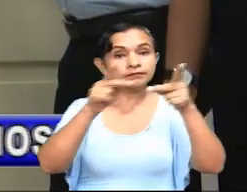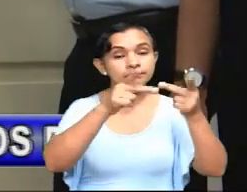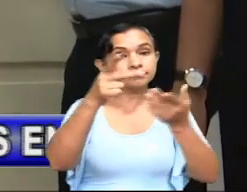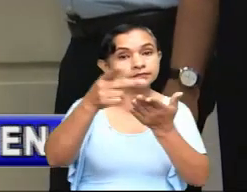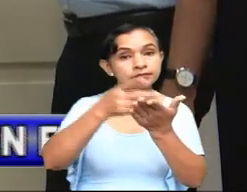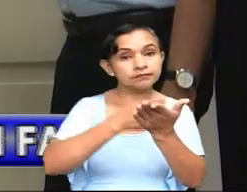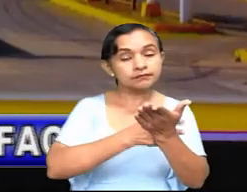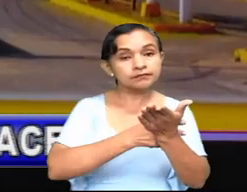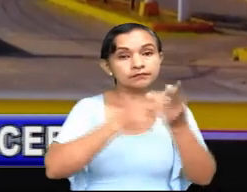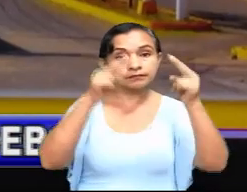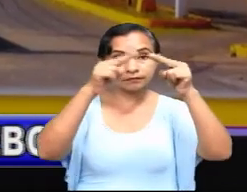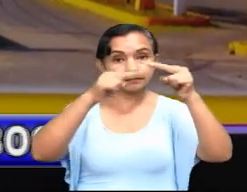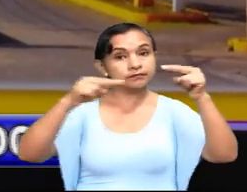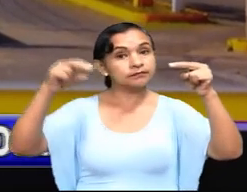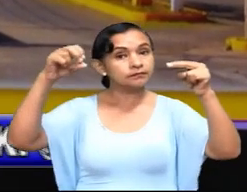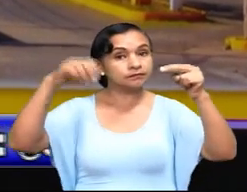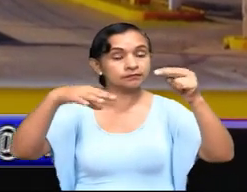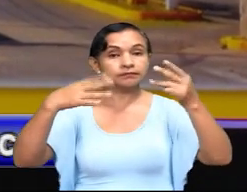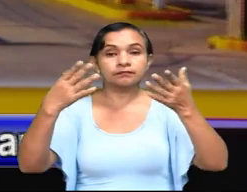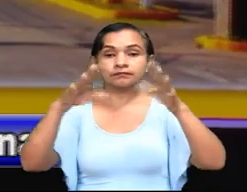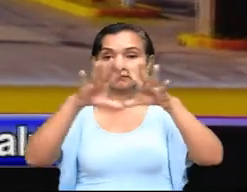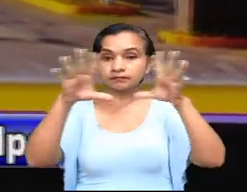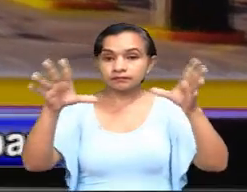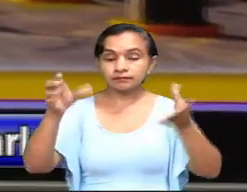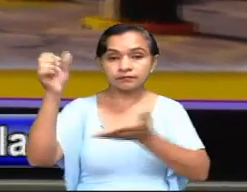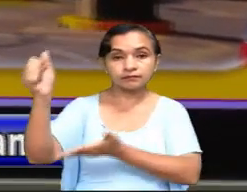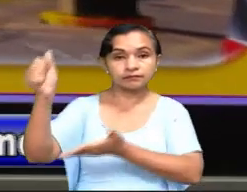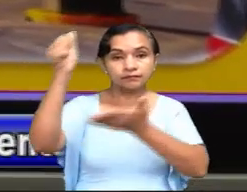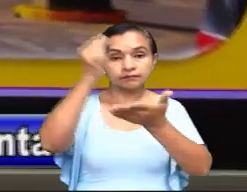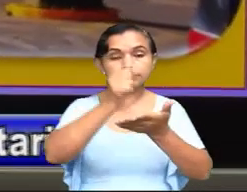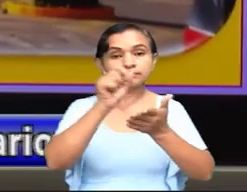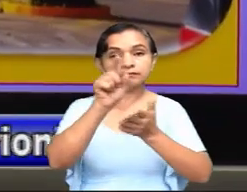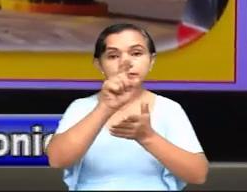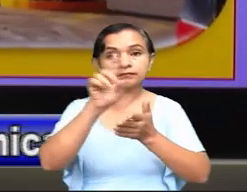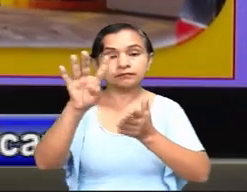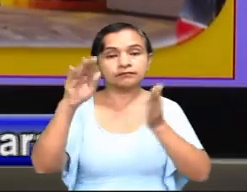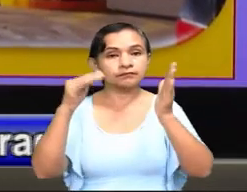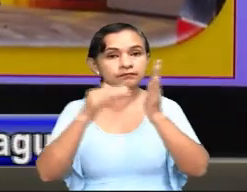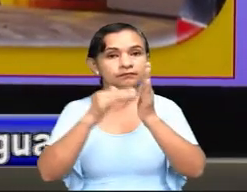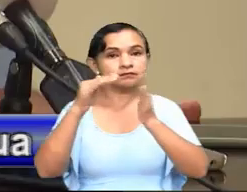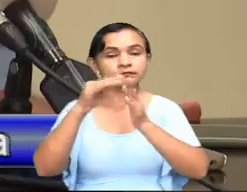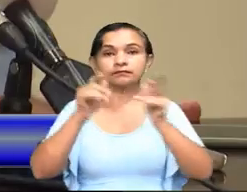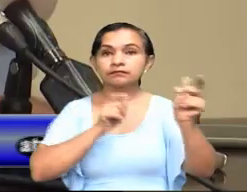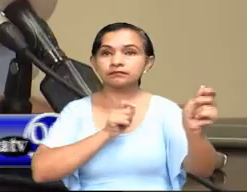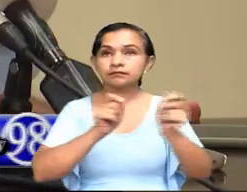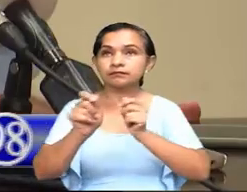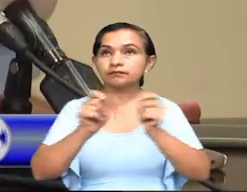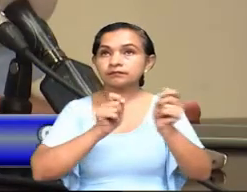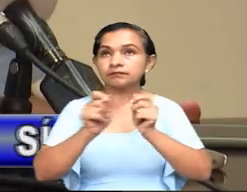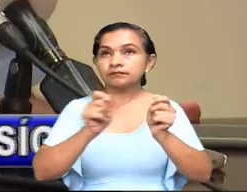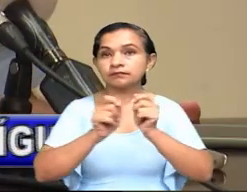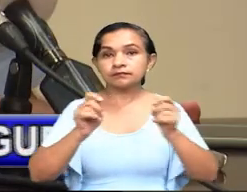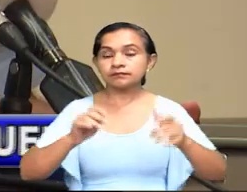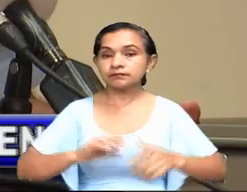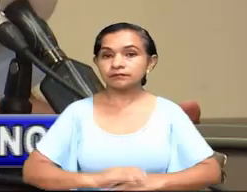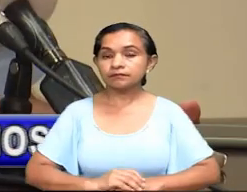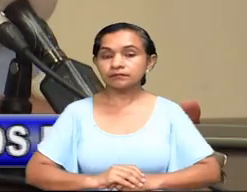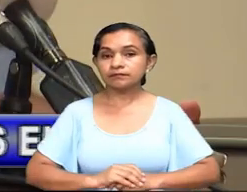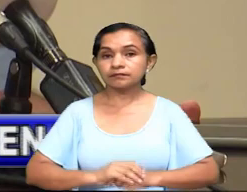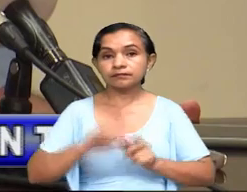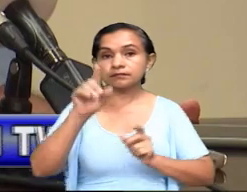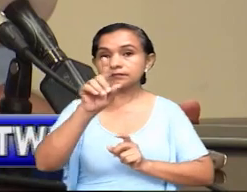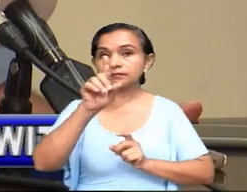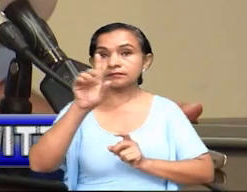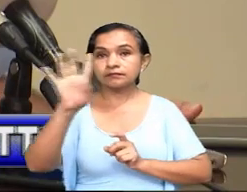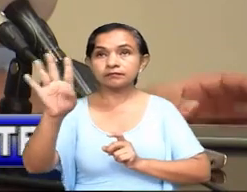proyectos de electrificación, cuyo monto de inversión suma los 14 millones de dólares. Estos 14